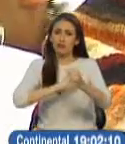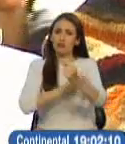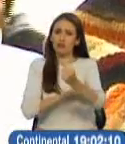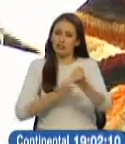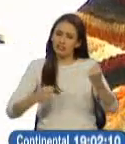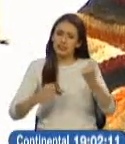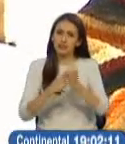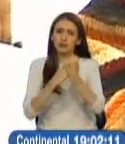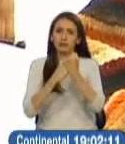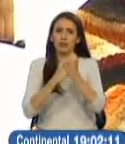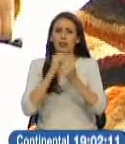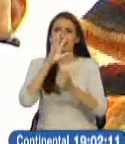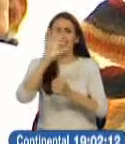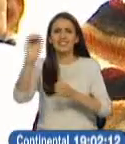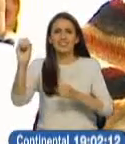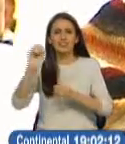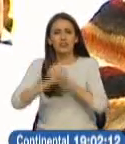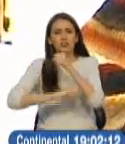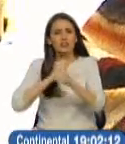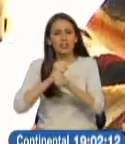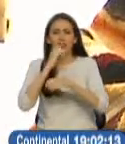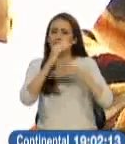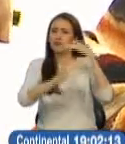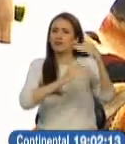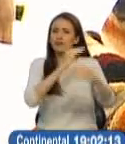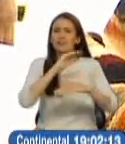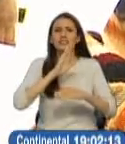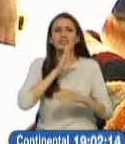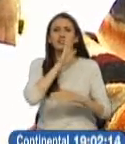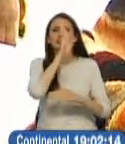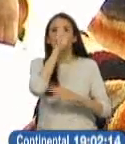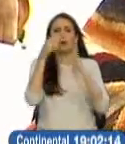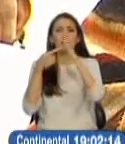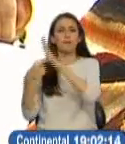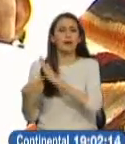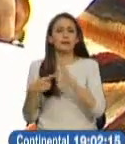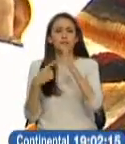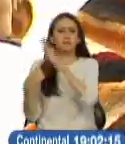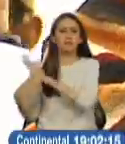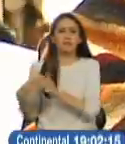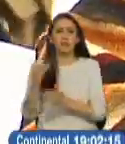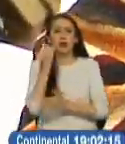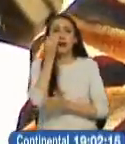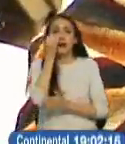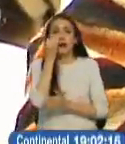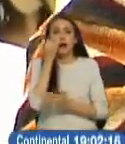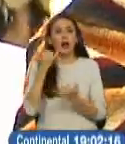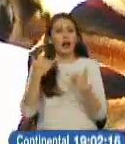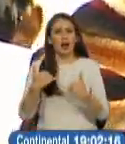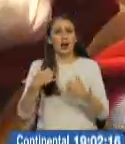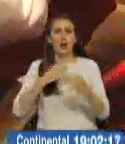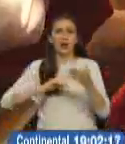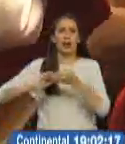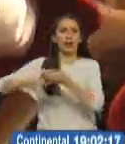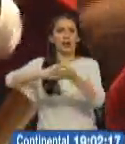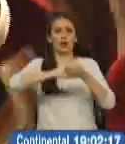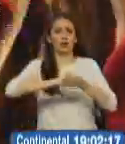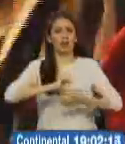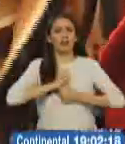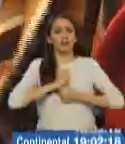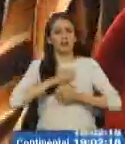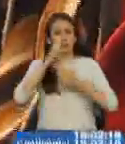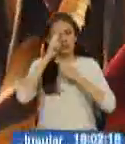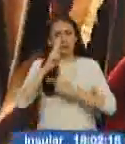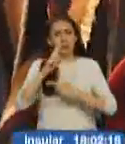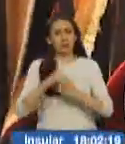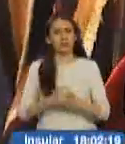reparar los daños de 500 años. Con la unidad de hermanas y hermanos podemos recuperar nuestra dignidad y soberanía. Por su parte,